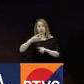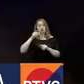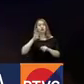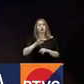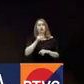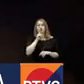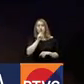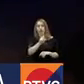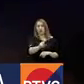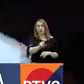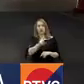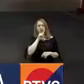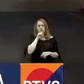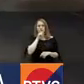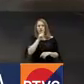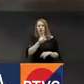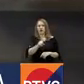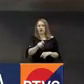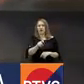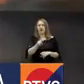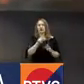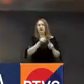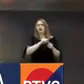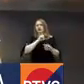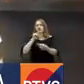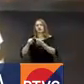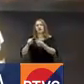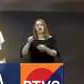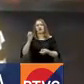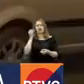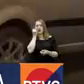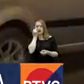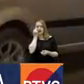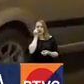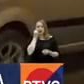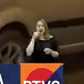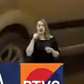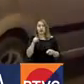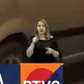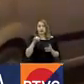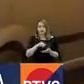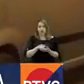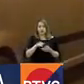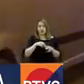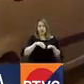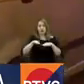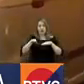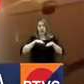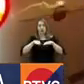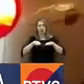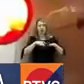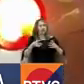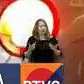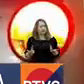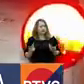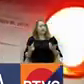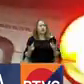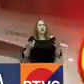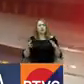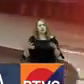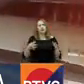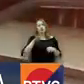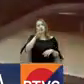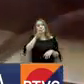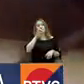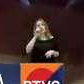bucaramanga la vía que conduce bucaramanga con barrancabermeja en temas de movilidad descontamos que es cerca de 90